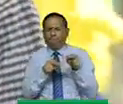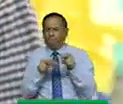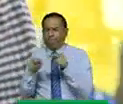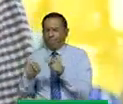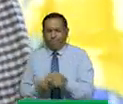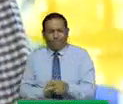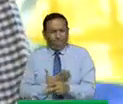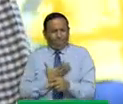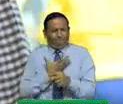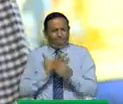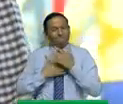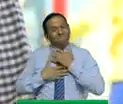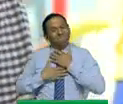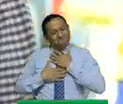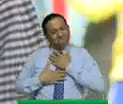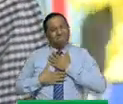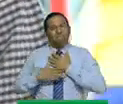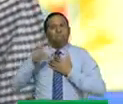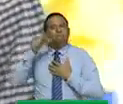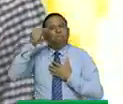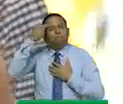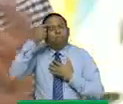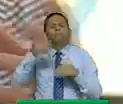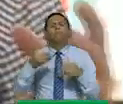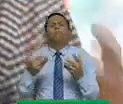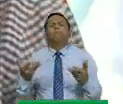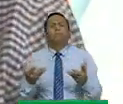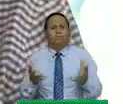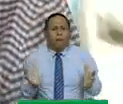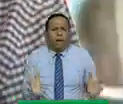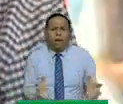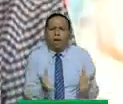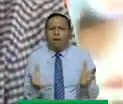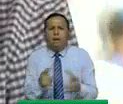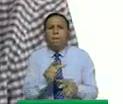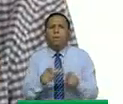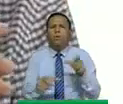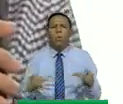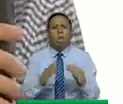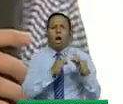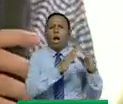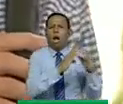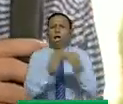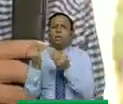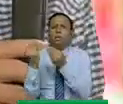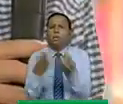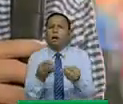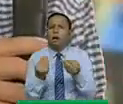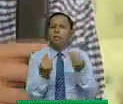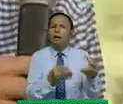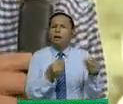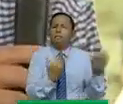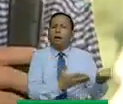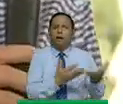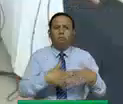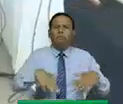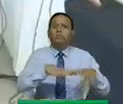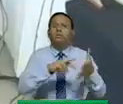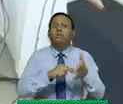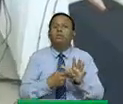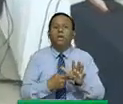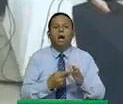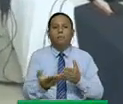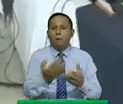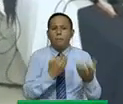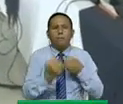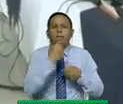gobierno que, al promover este plan de vivienda, lo que ha hecho es crear empleo. Además, encabezó